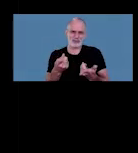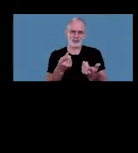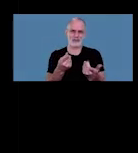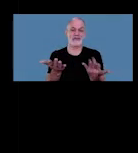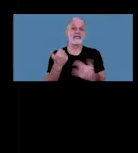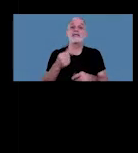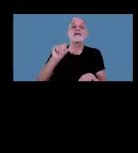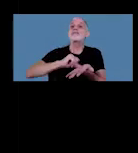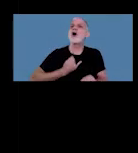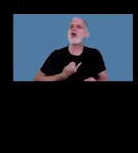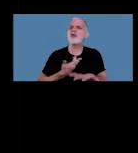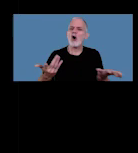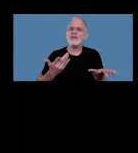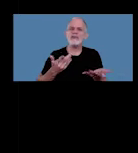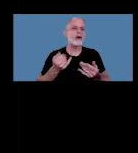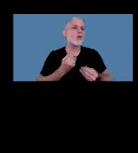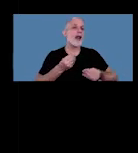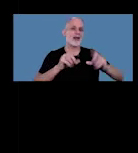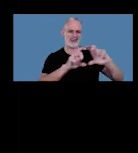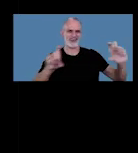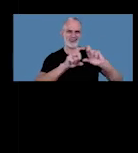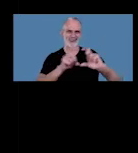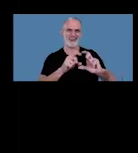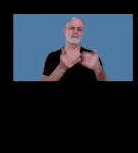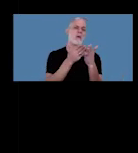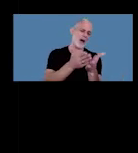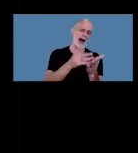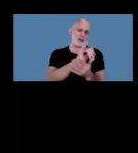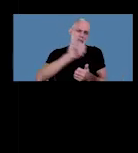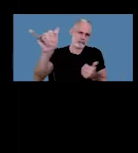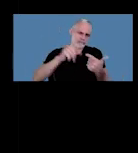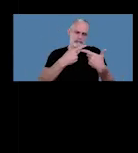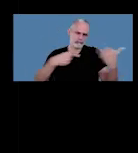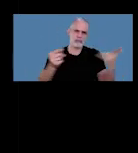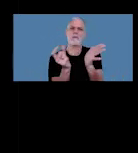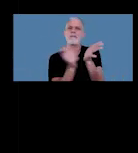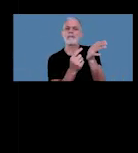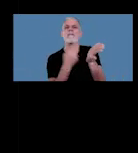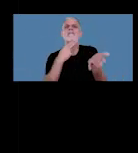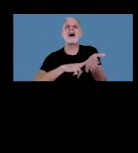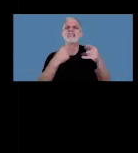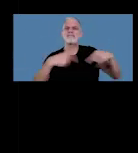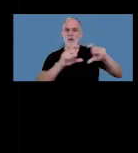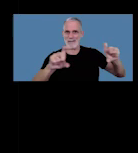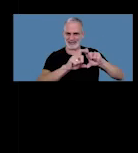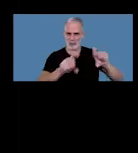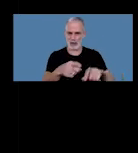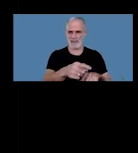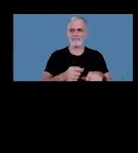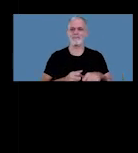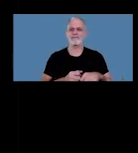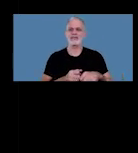de residencia lo va a dar la matrícula que tenga el yate, la embarcación, la aeronave. Cuando hablamos